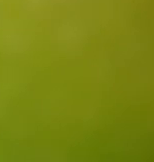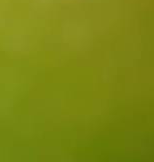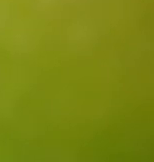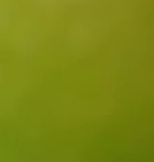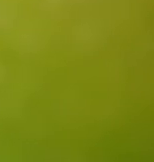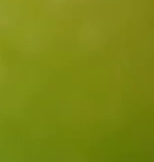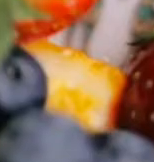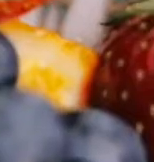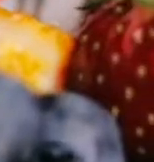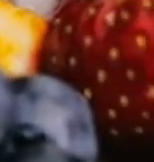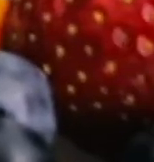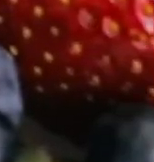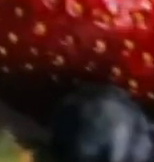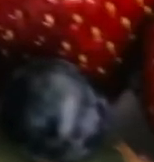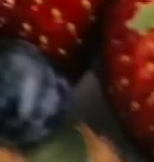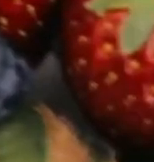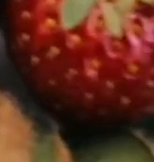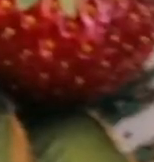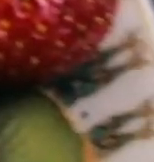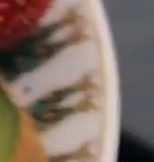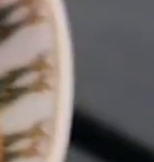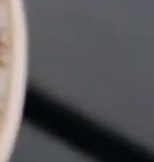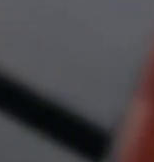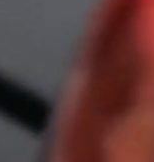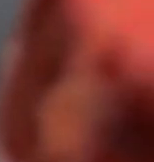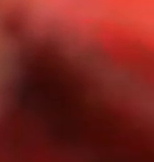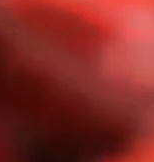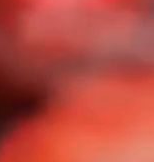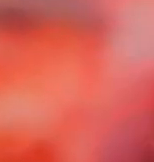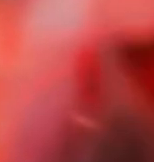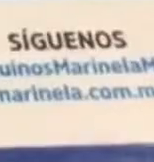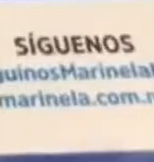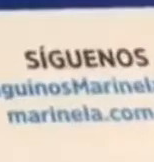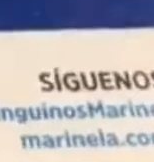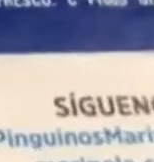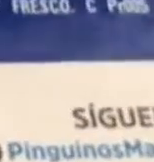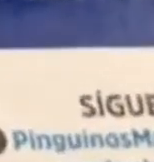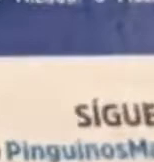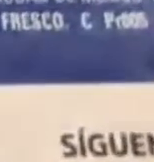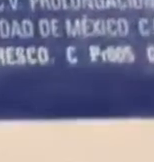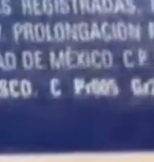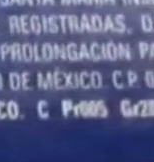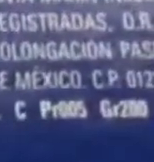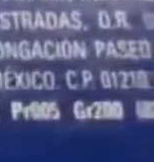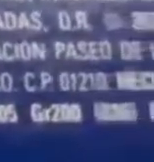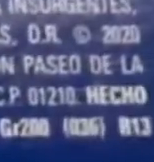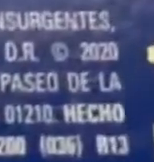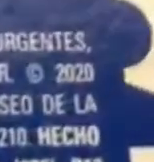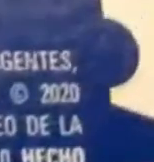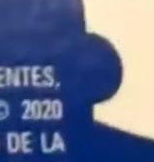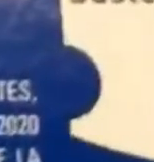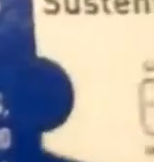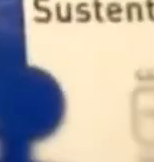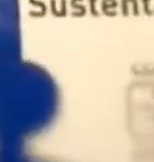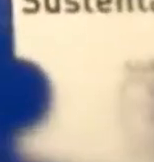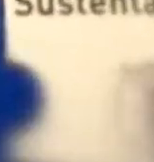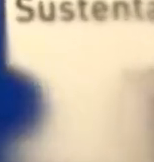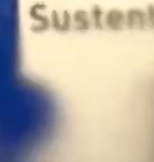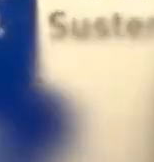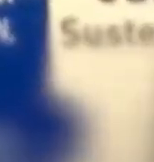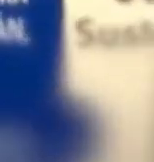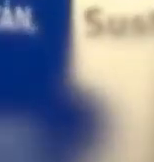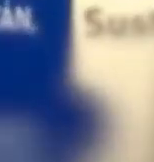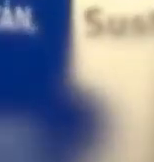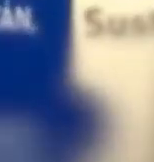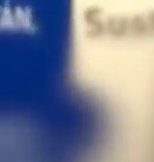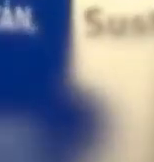alimenticio balanceado para aminorar los posibles efectos del consumo del dióxido de titanio, además de revisar las etiquetas para saber qué es lo que